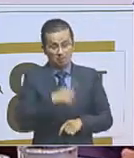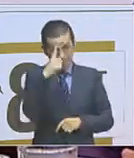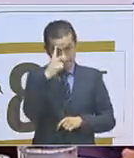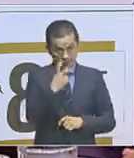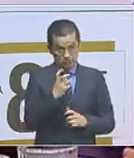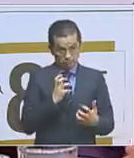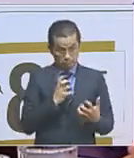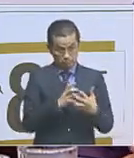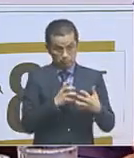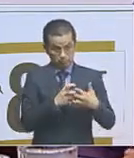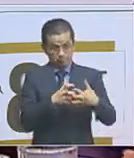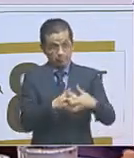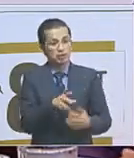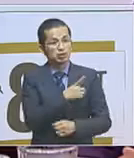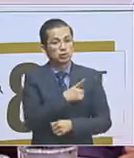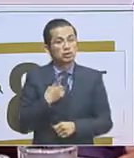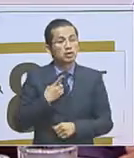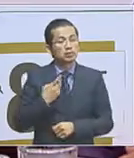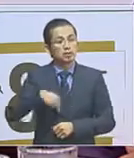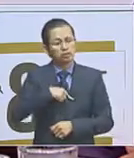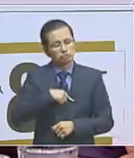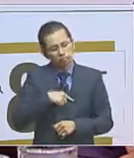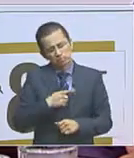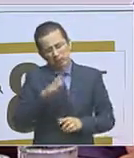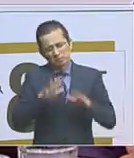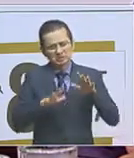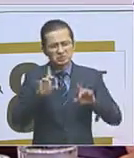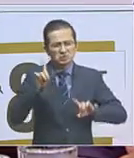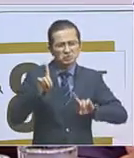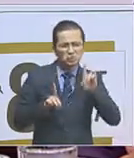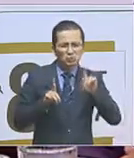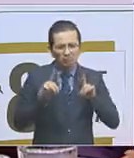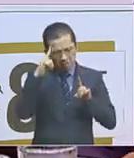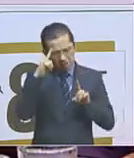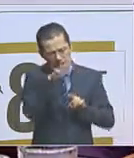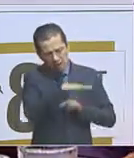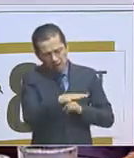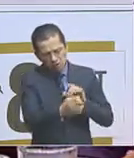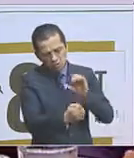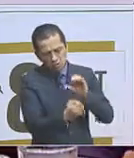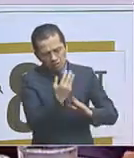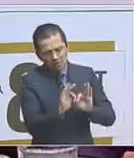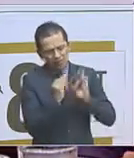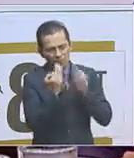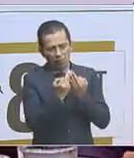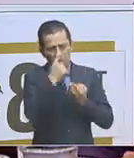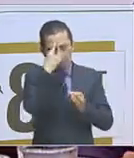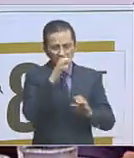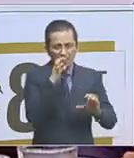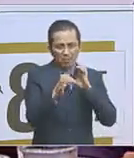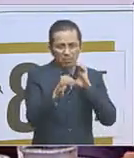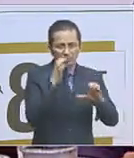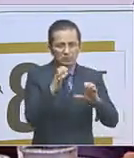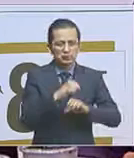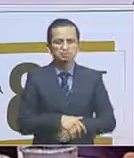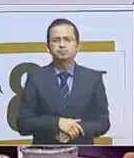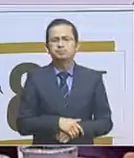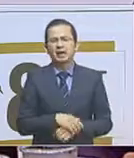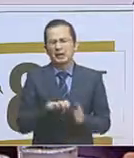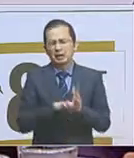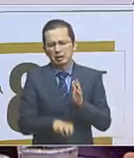debemos dejar de responder algunas preguntas sobre estas nuevas plataformas comunicativas por